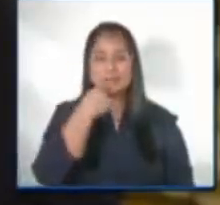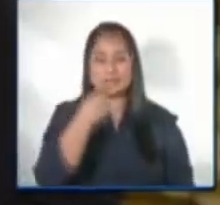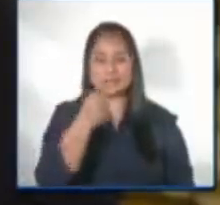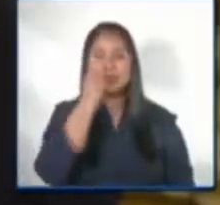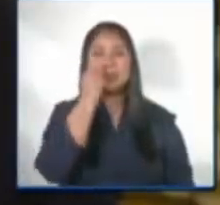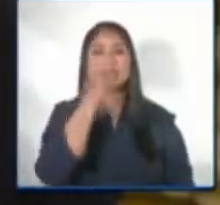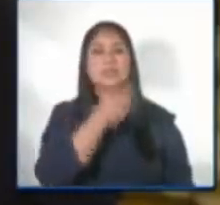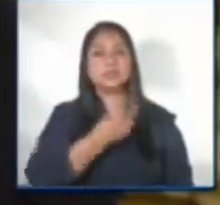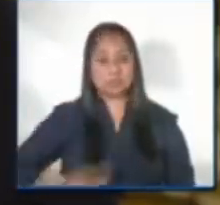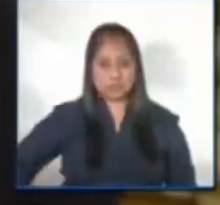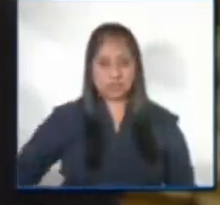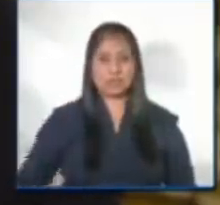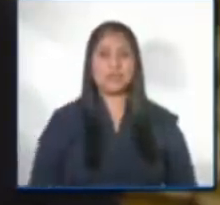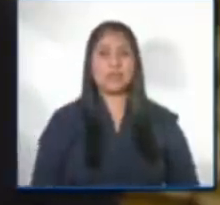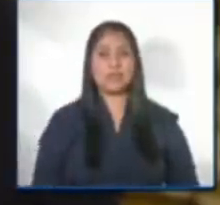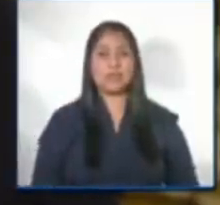presidente,